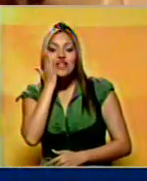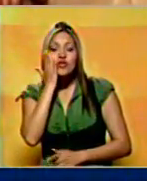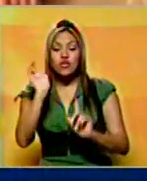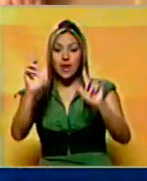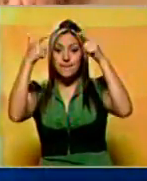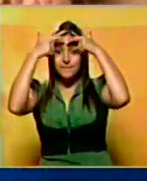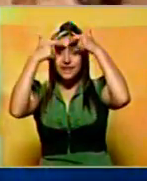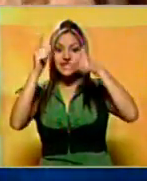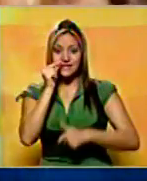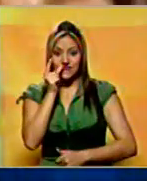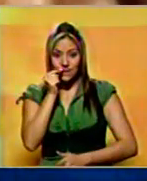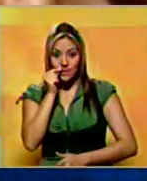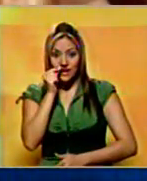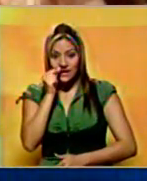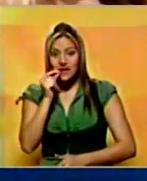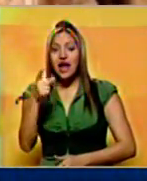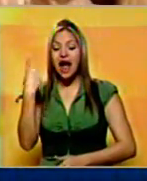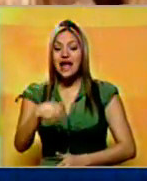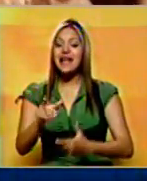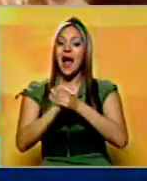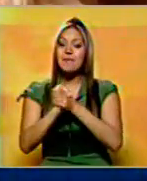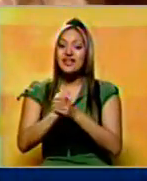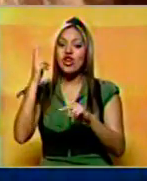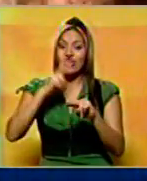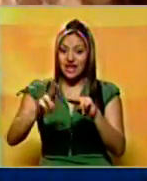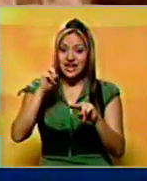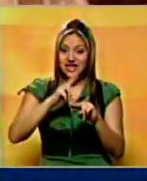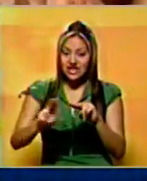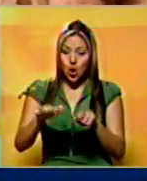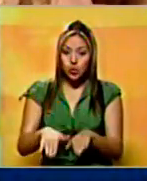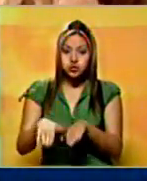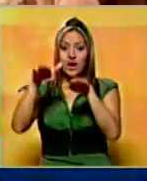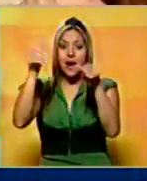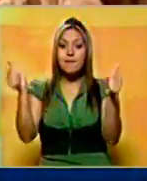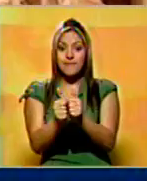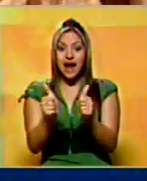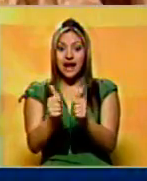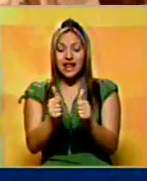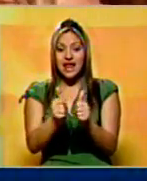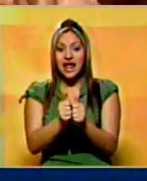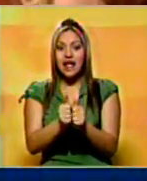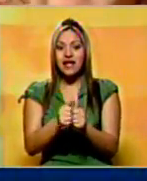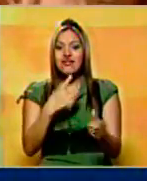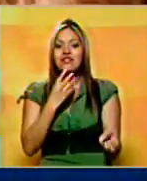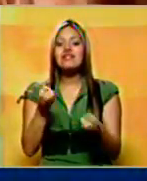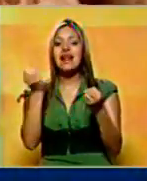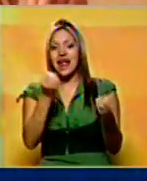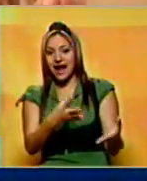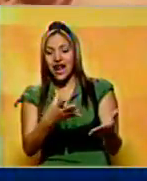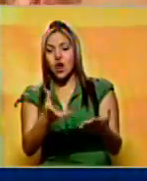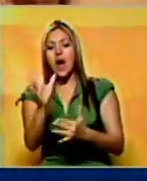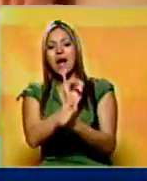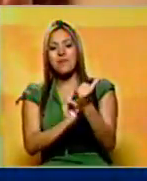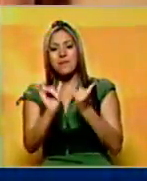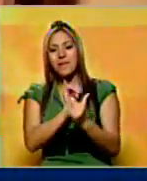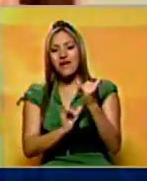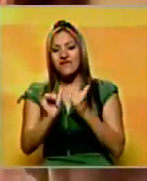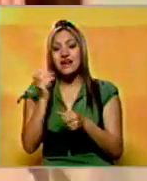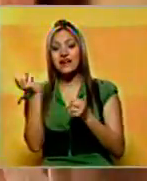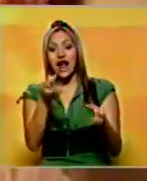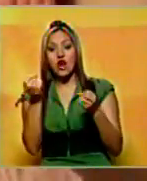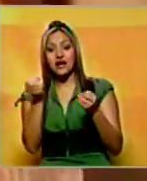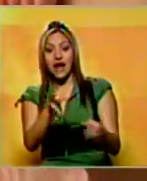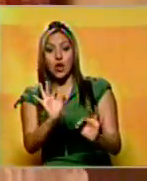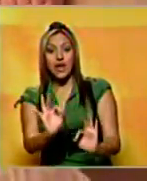príncipe, entre los que destacan amigos de la infancia de la pareja, quienes les obsequiaron al pequeño George regalos